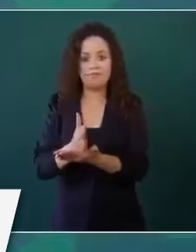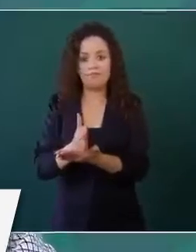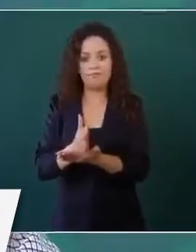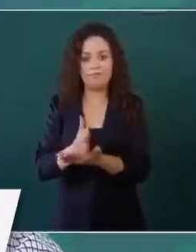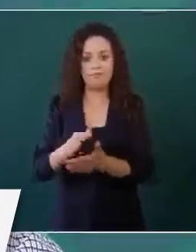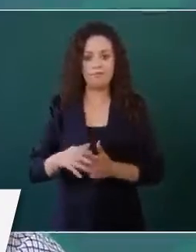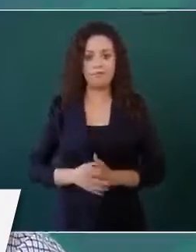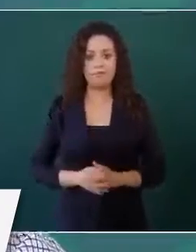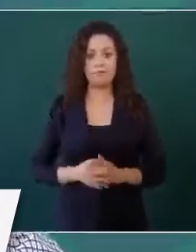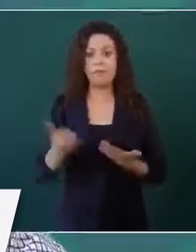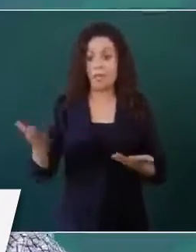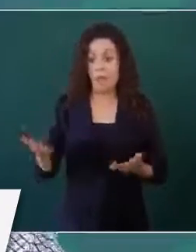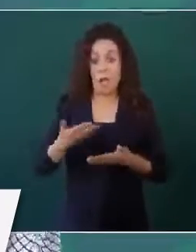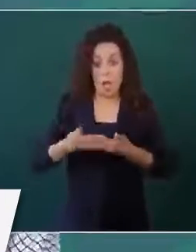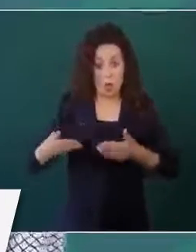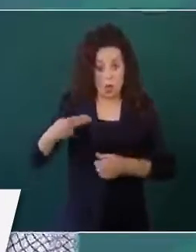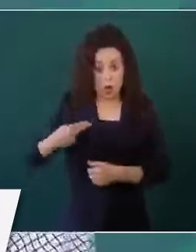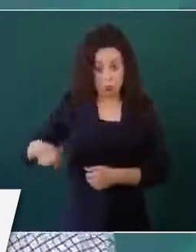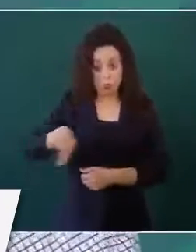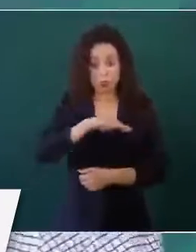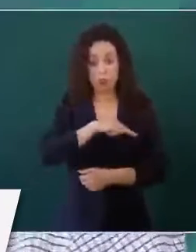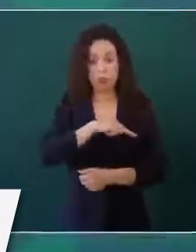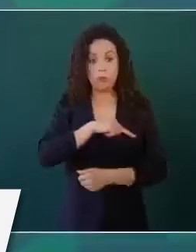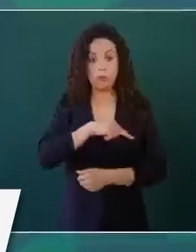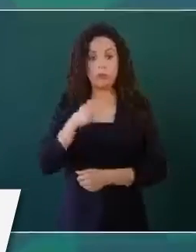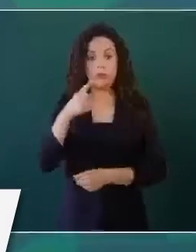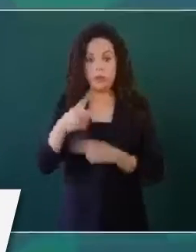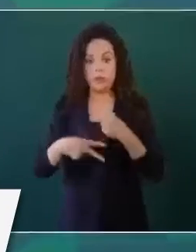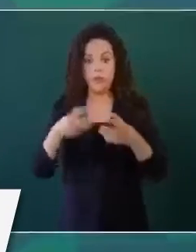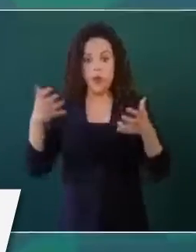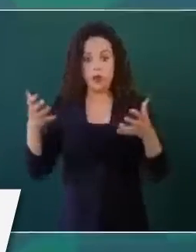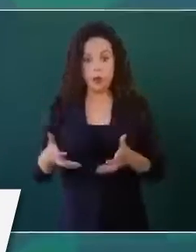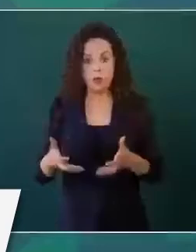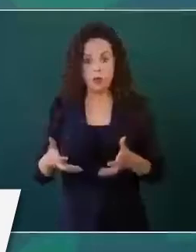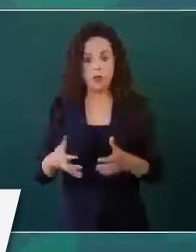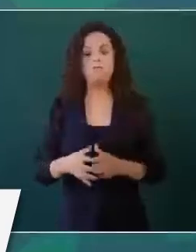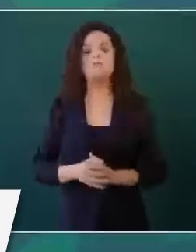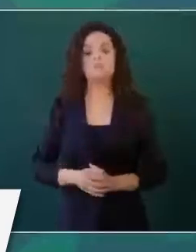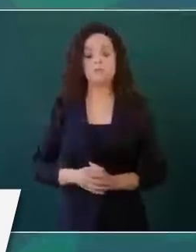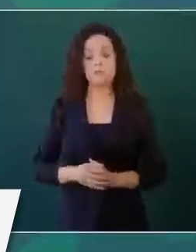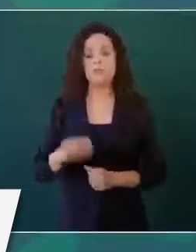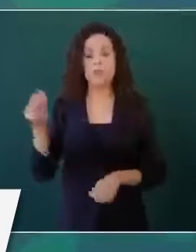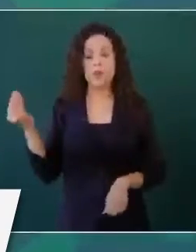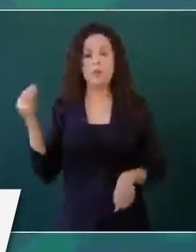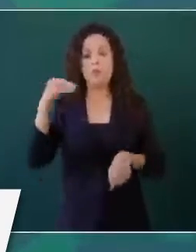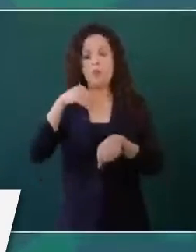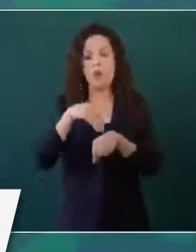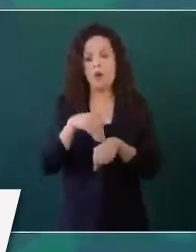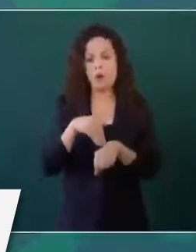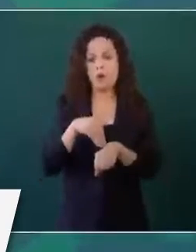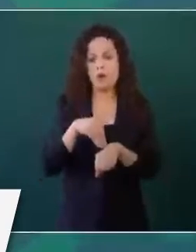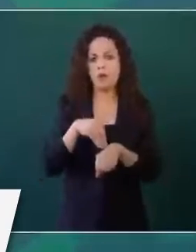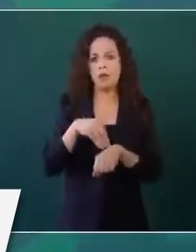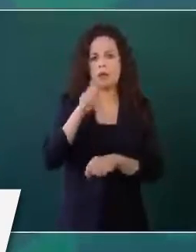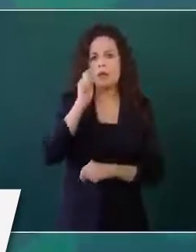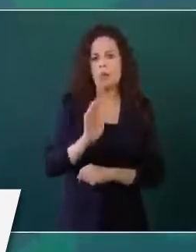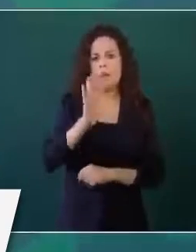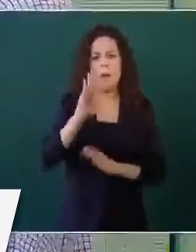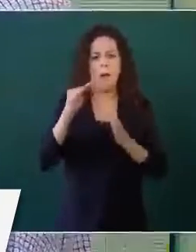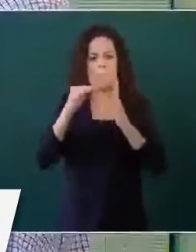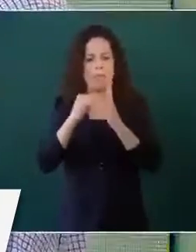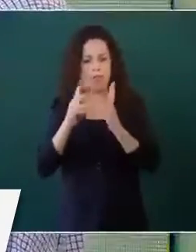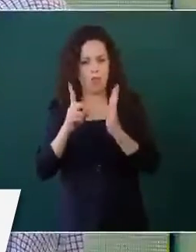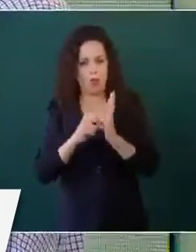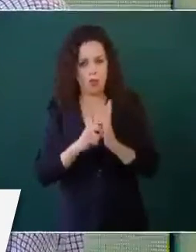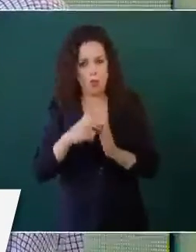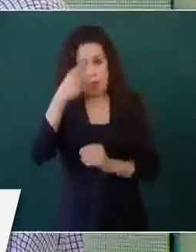Entonces nosotros lo que hacemos es de que se establece un mecanismo para que en la